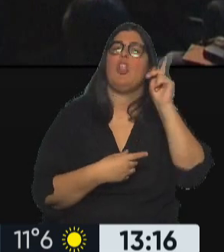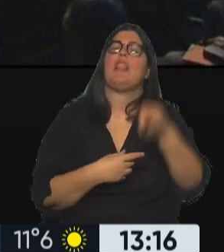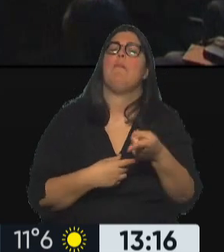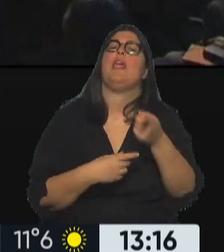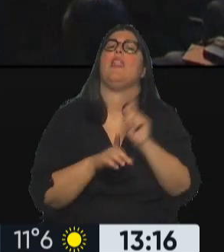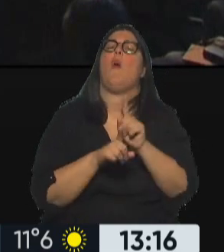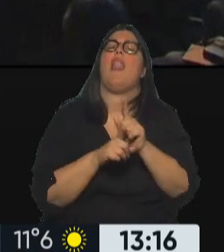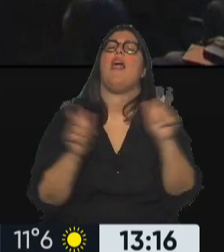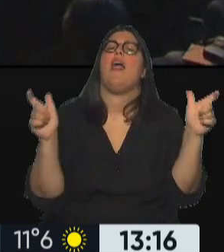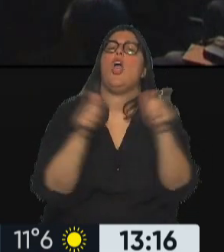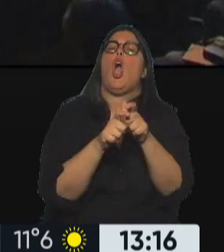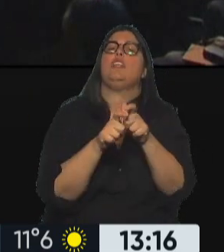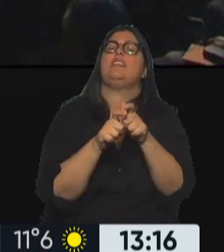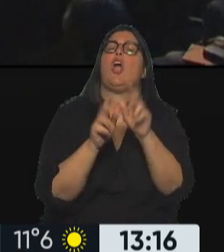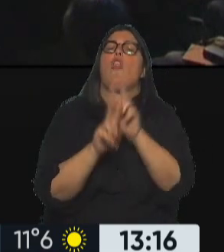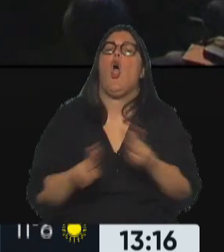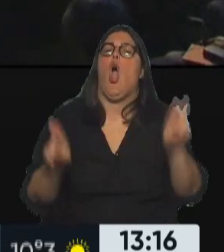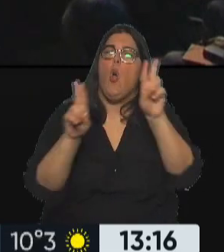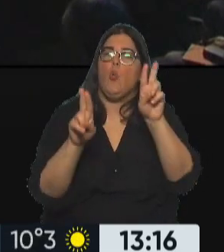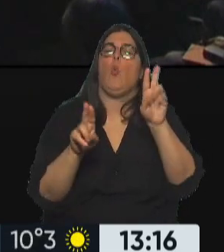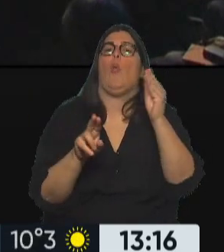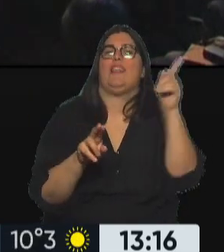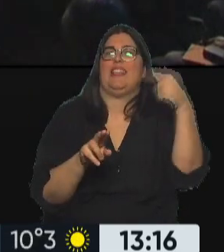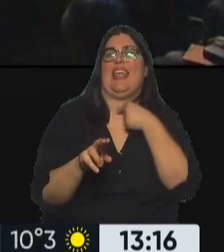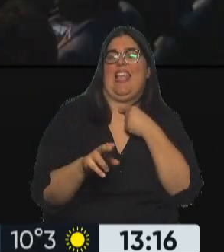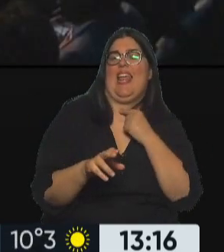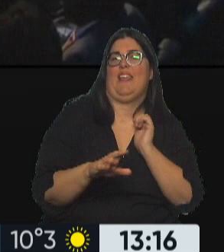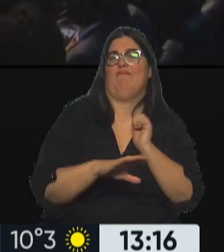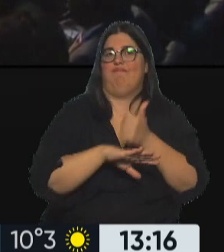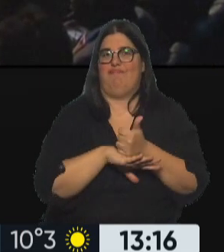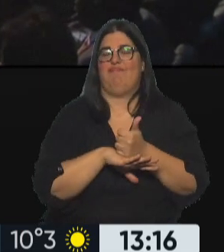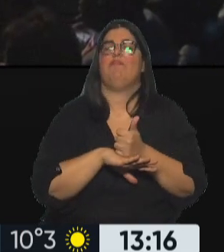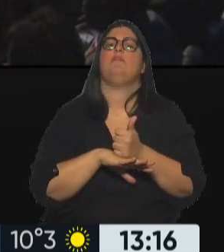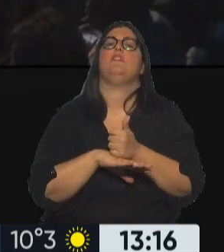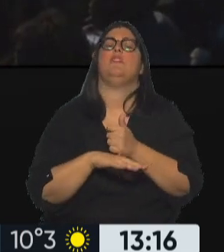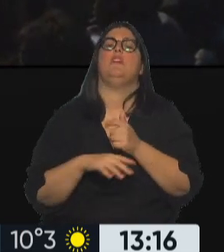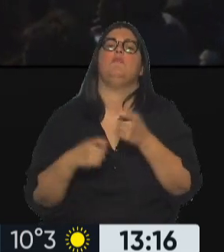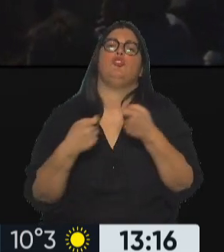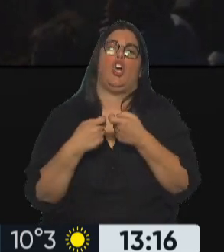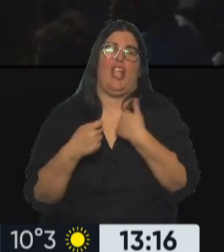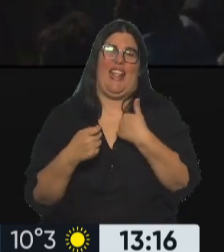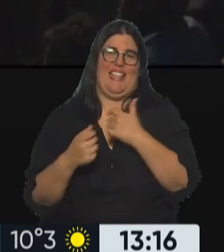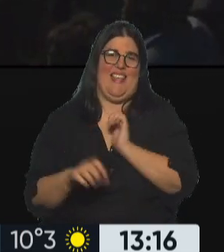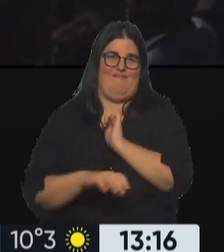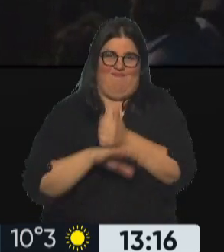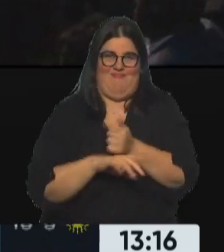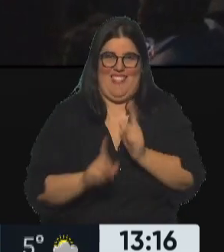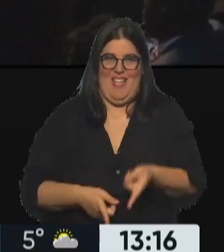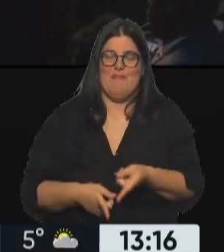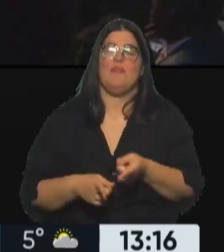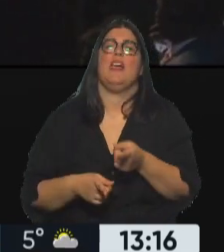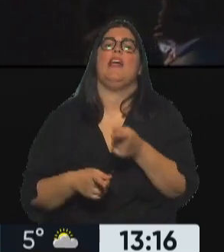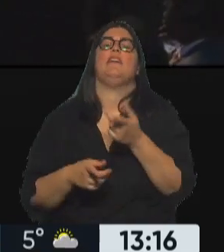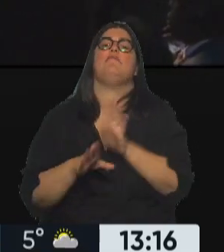interés muy específico de Brasil. Cómo interpretar el ingreso de Arabia Saudita y de Irán, si no es